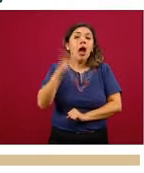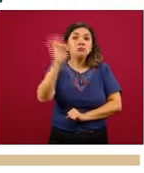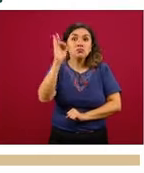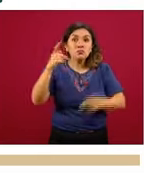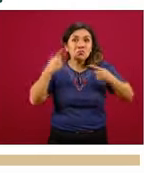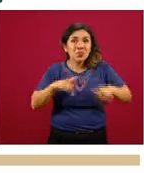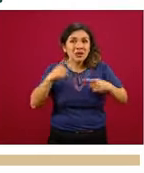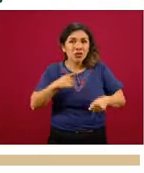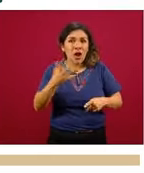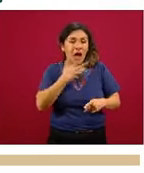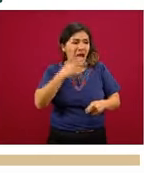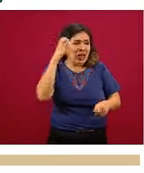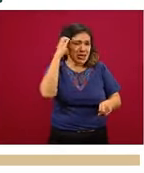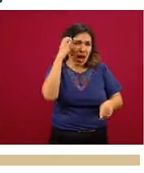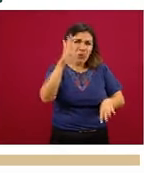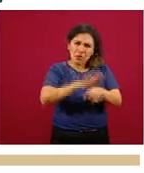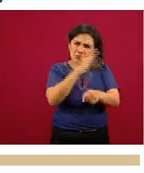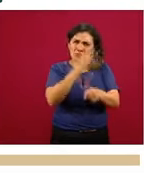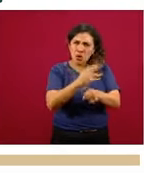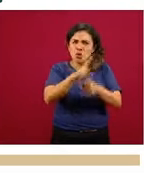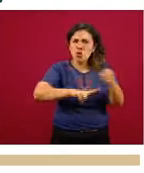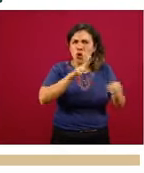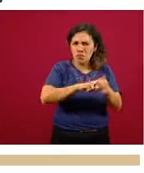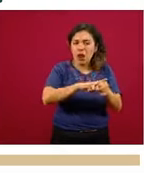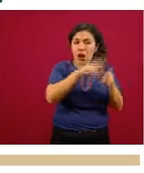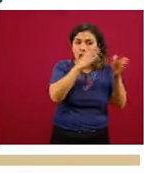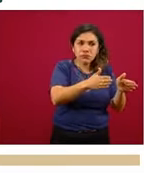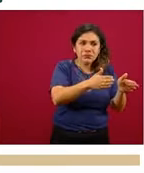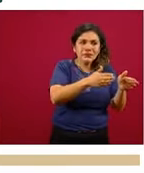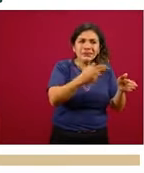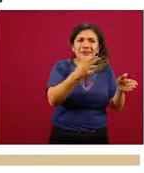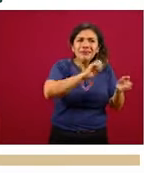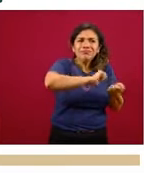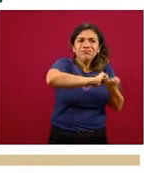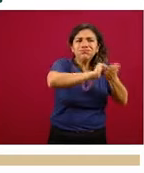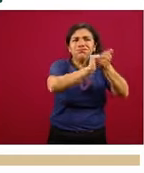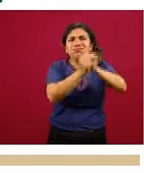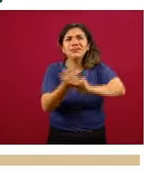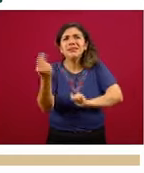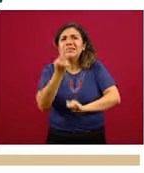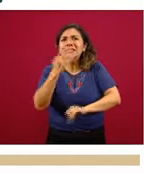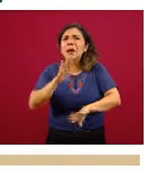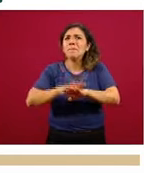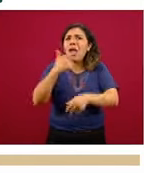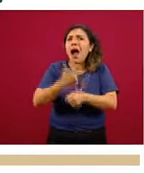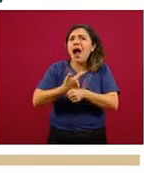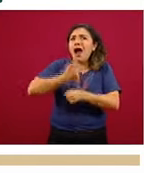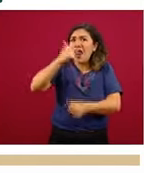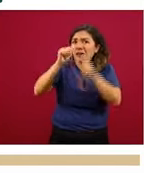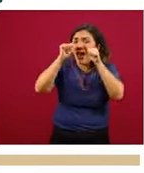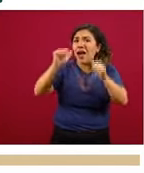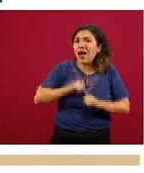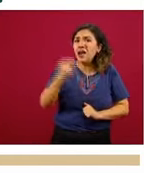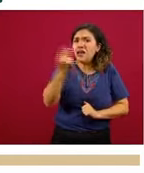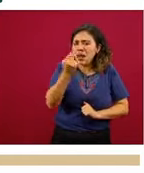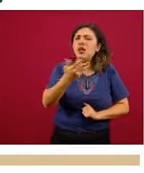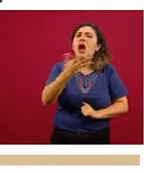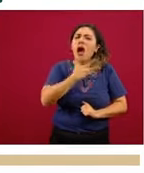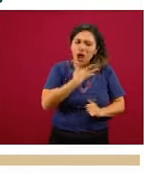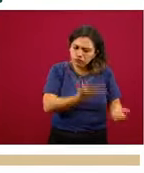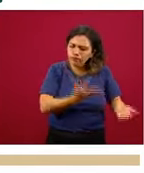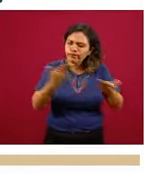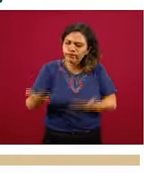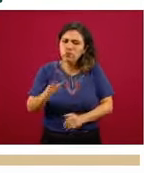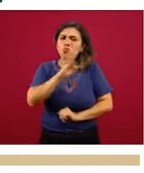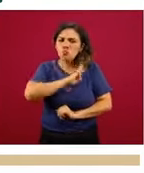los pacientes que se encuentran en camas generales empezaran a requerir este tipo de atención, pues tengan